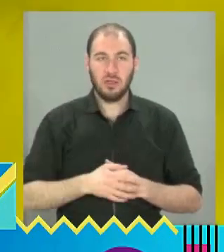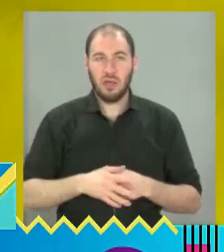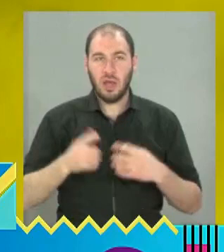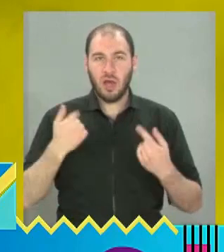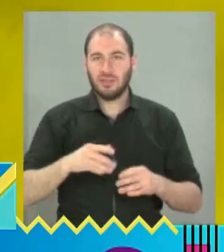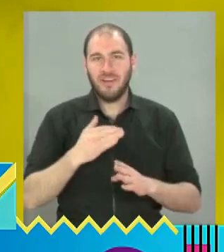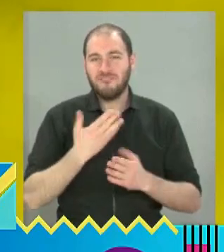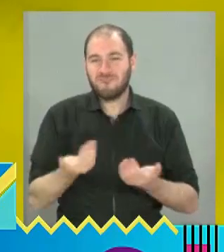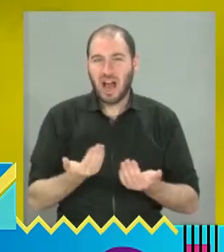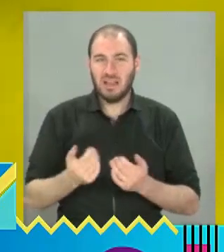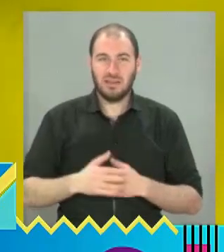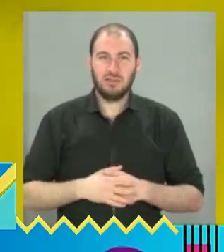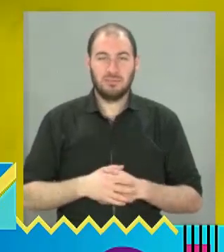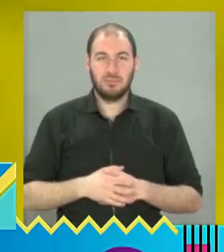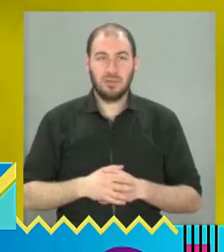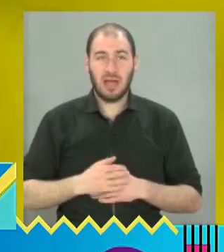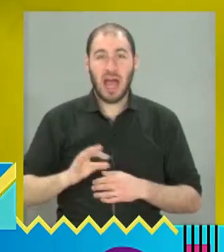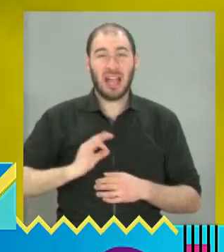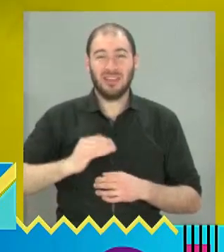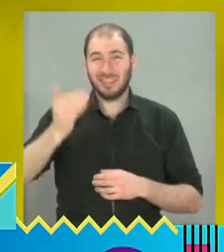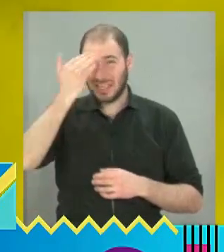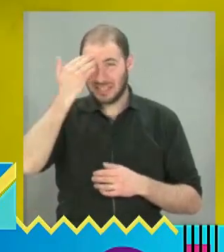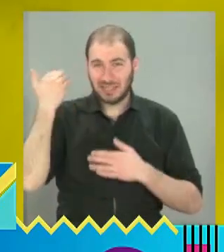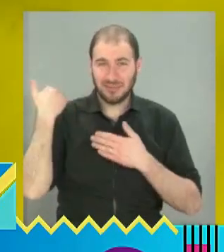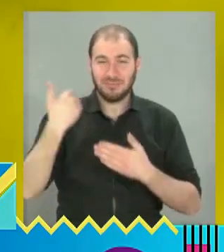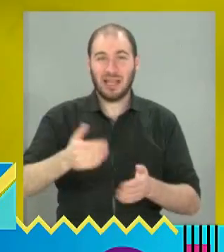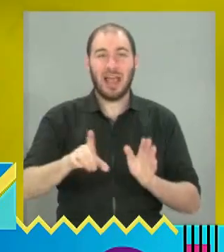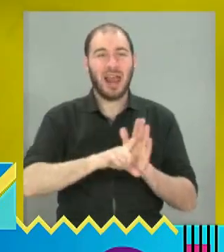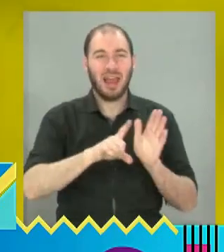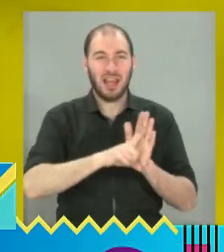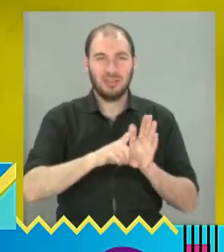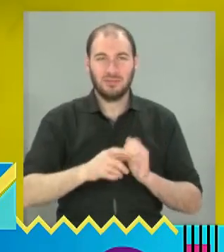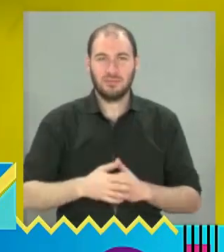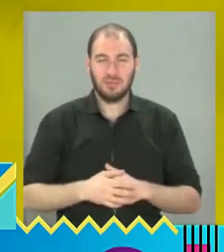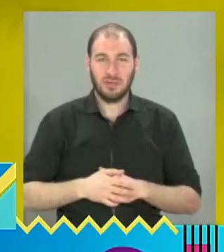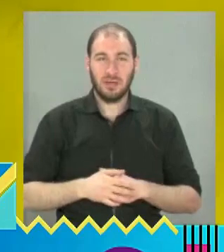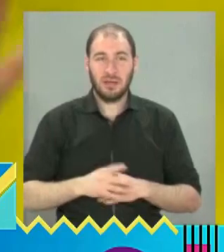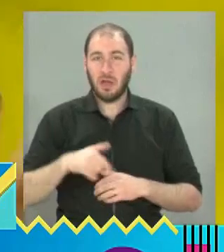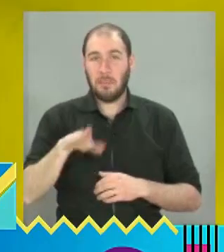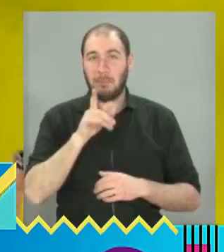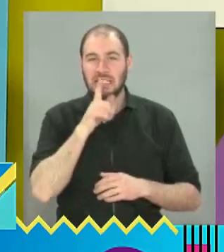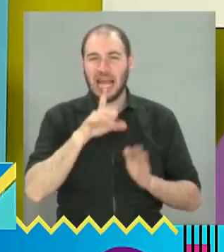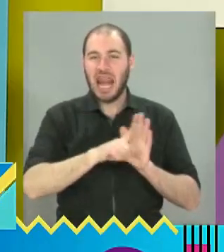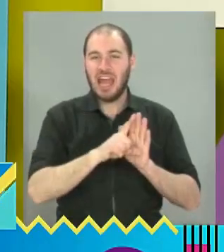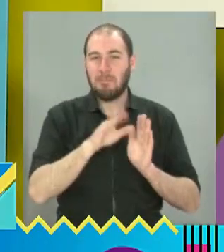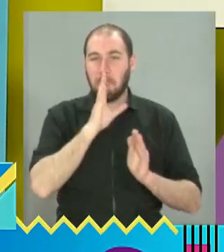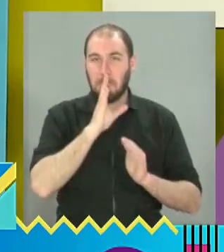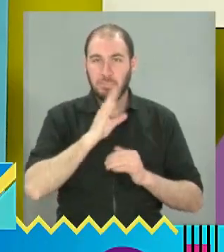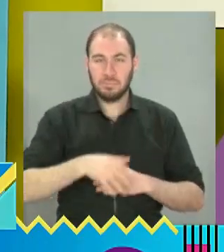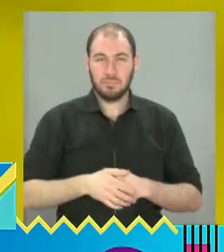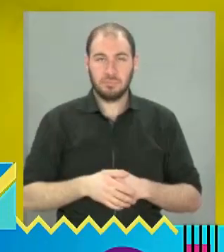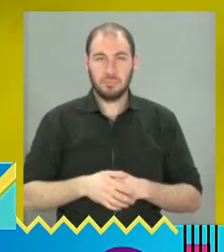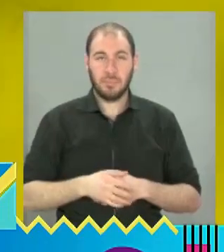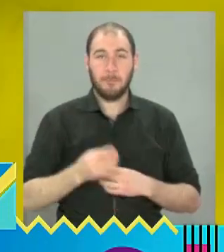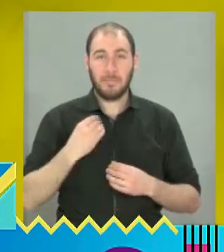muy a mitad de camino, llevamos 15 años de legislación, de silencio legislativo, por